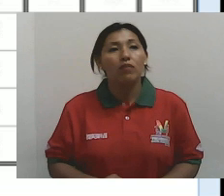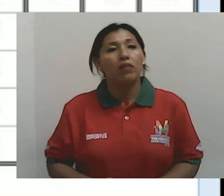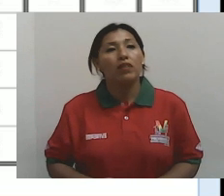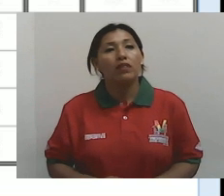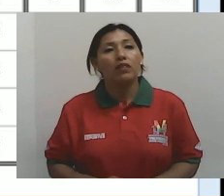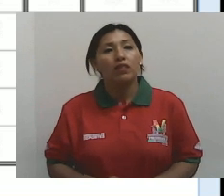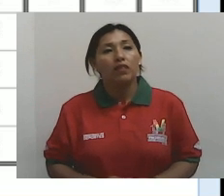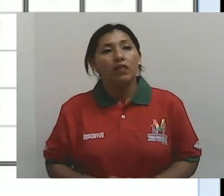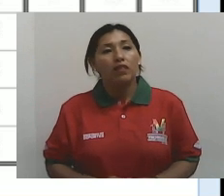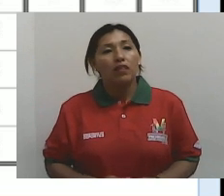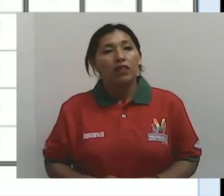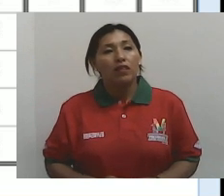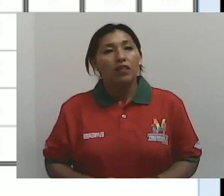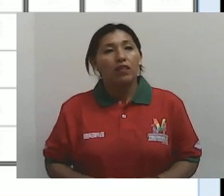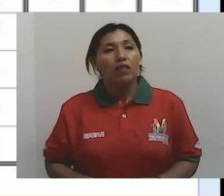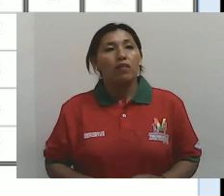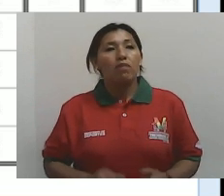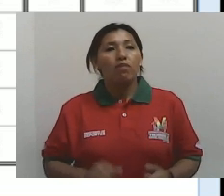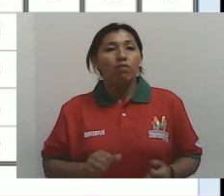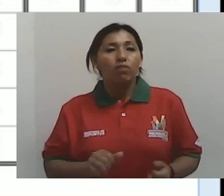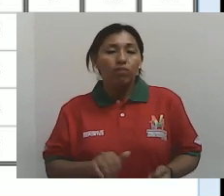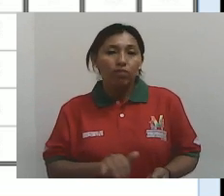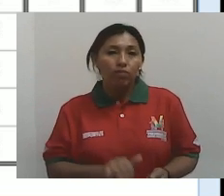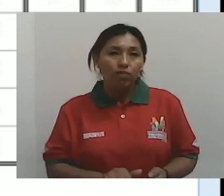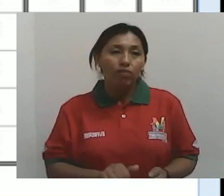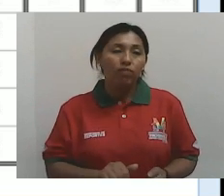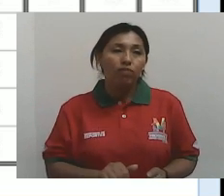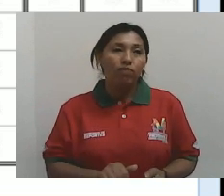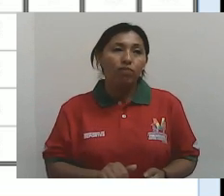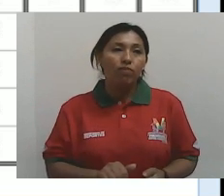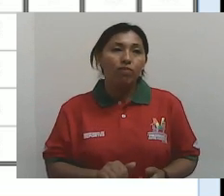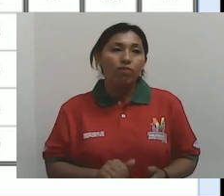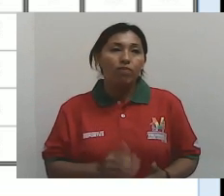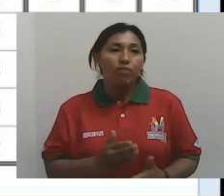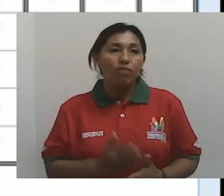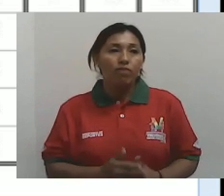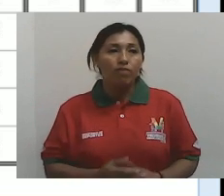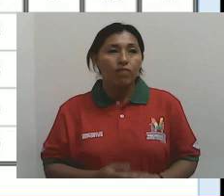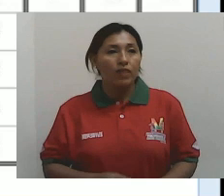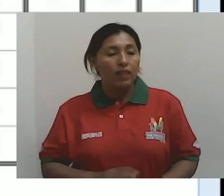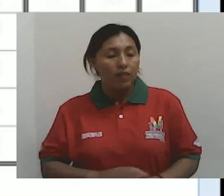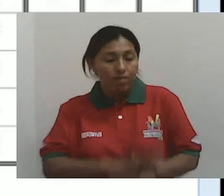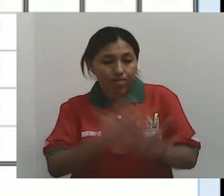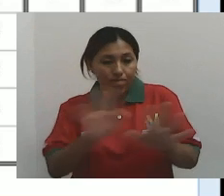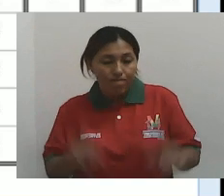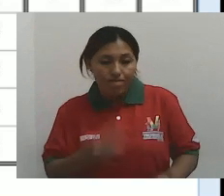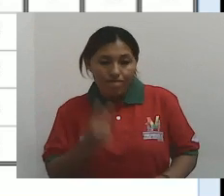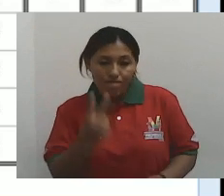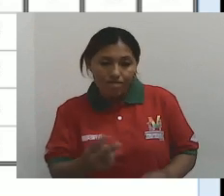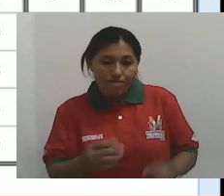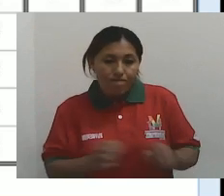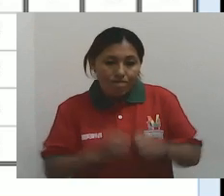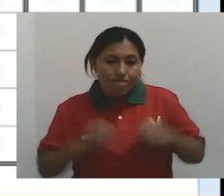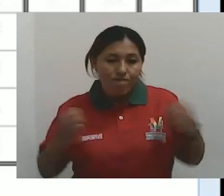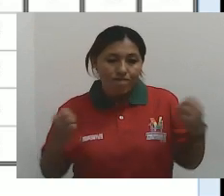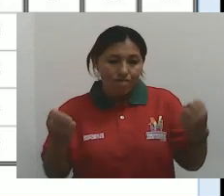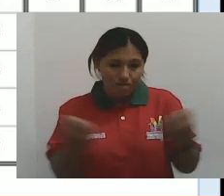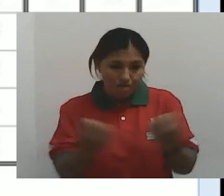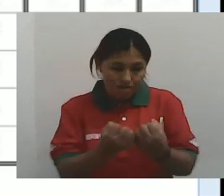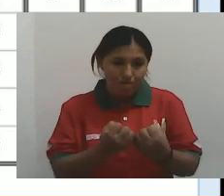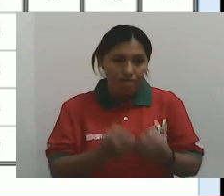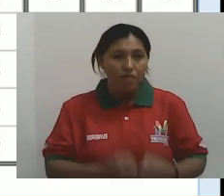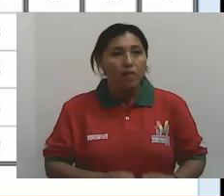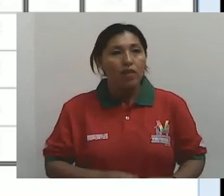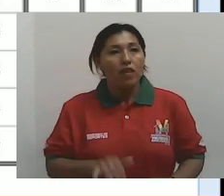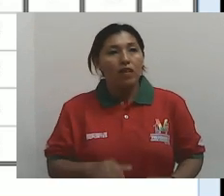en el caso del empate, lo único que voy a aclarar es que a los 2 equipos que empataron se